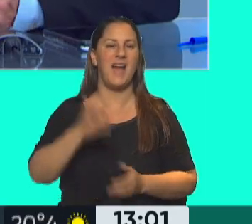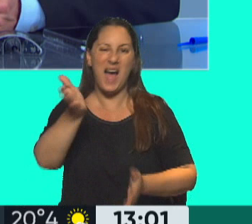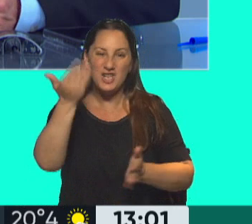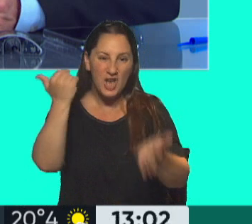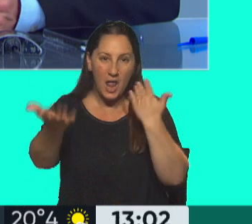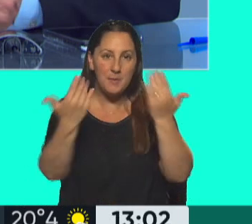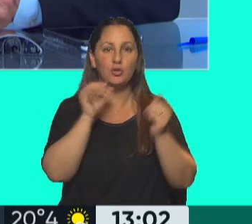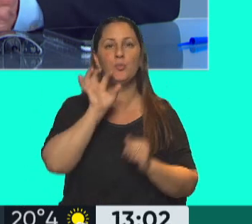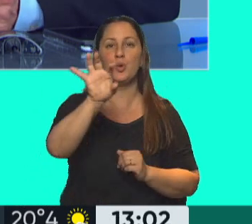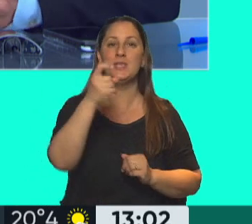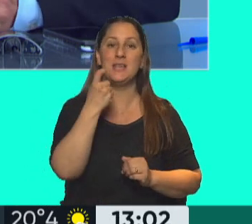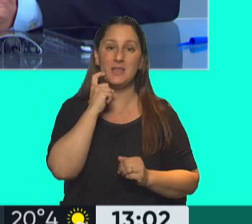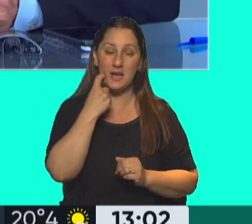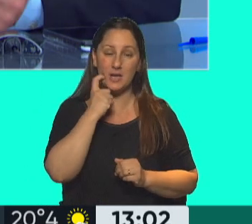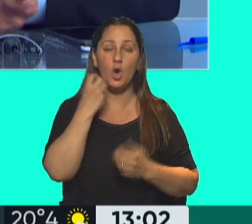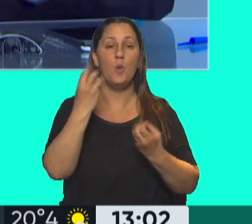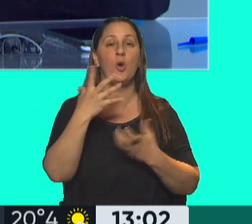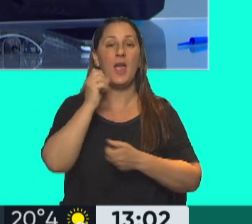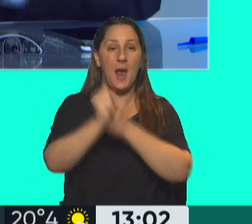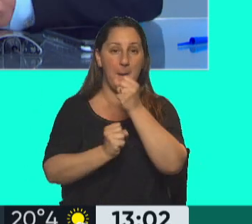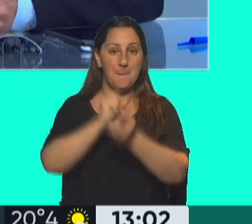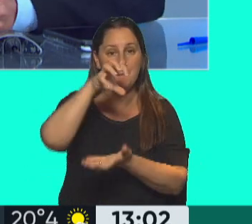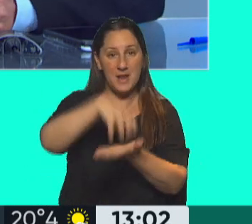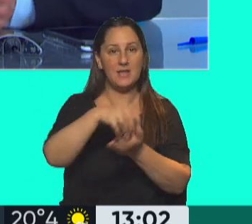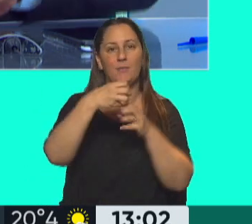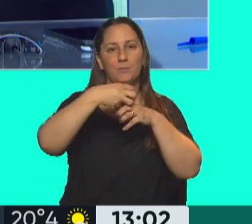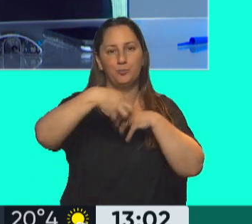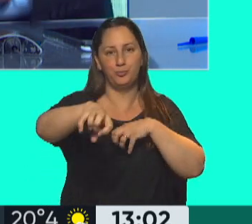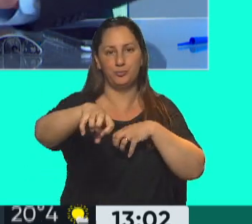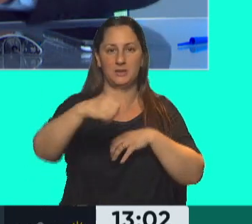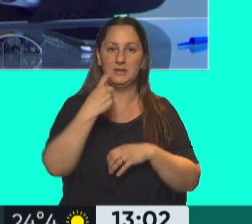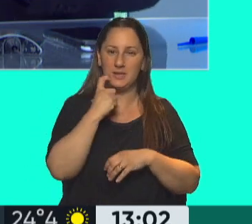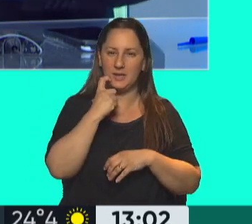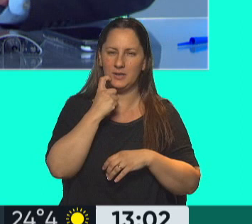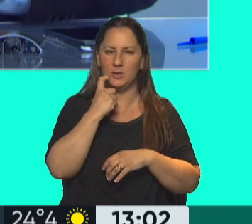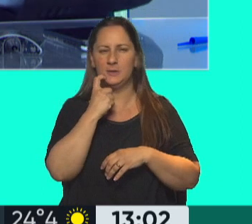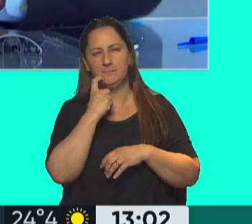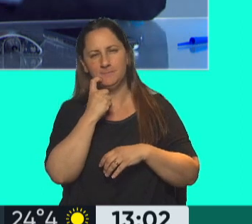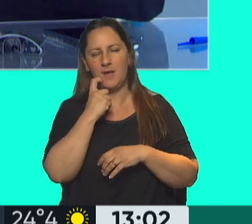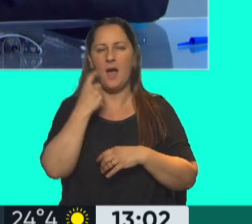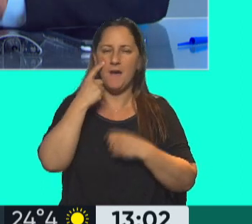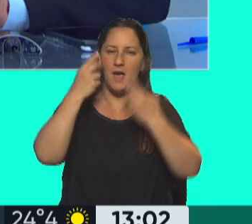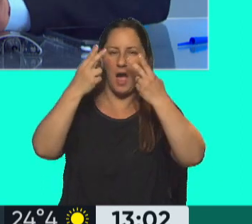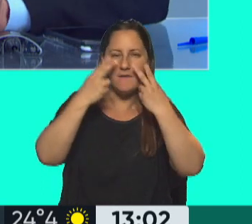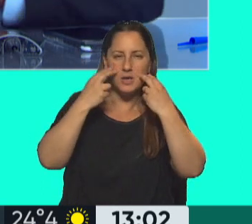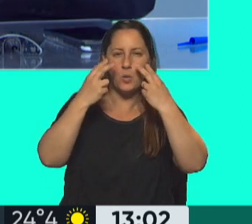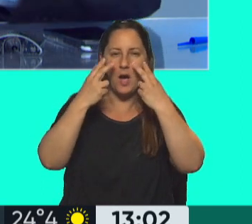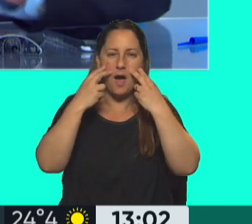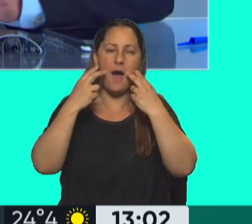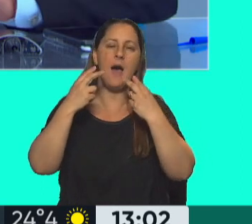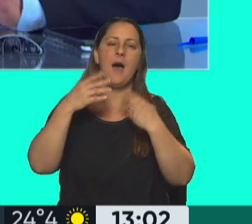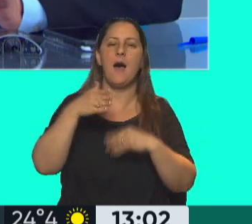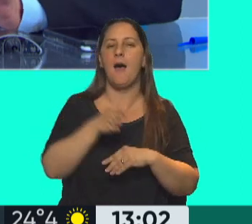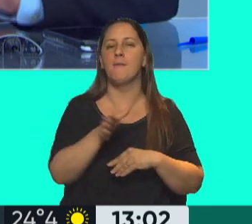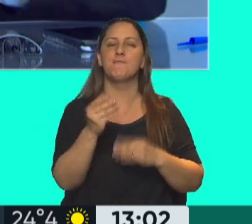allanamientos en la provincia de Entre Ríos porque se dice que es una empresa que tiene sede en Entre Ríos. Uno ya puede empezar a averiguar, a entender de quién se trata. ¿Por dónde va la